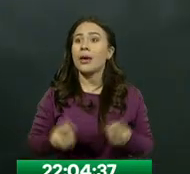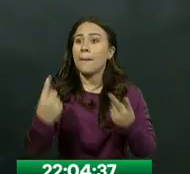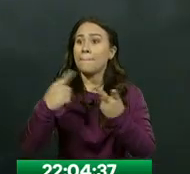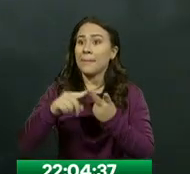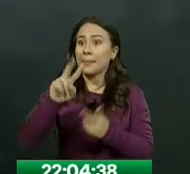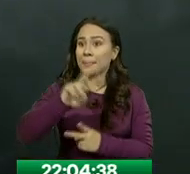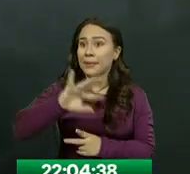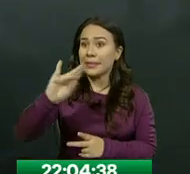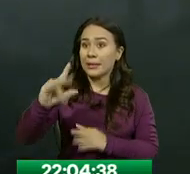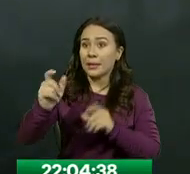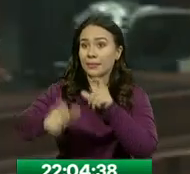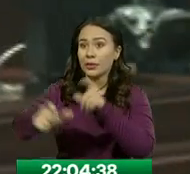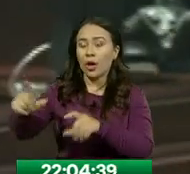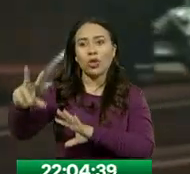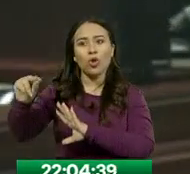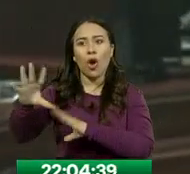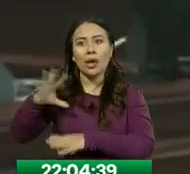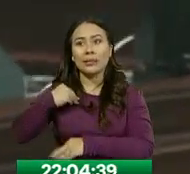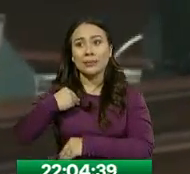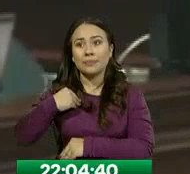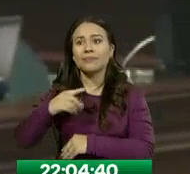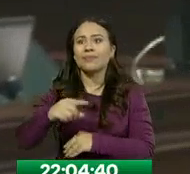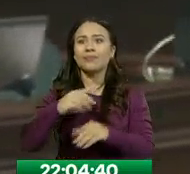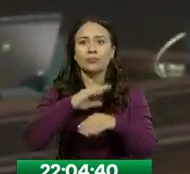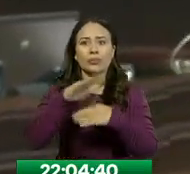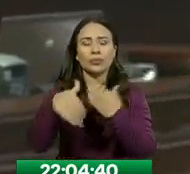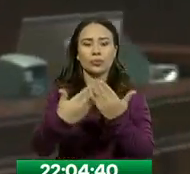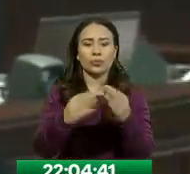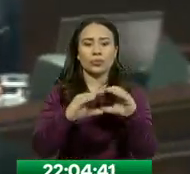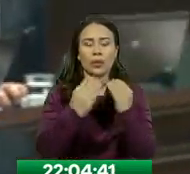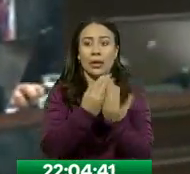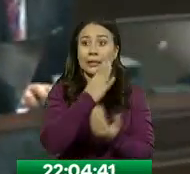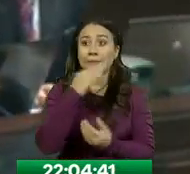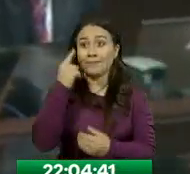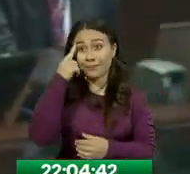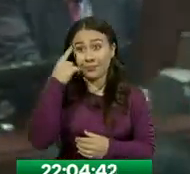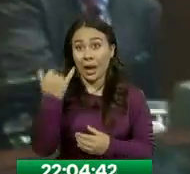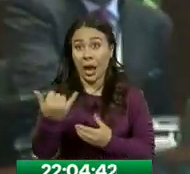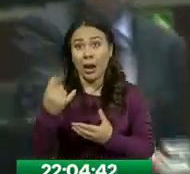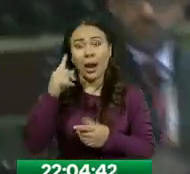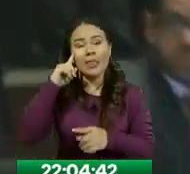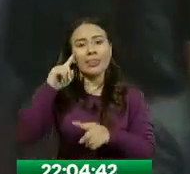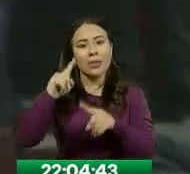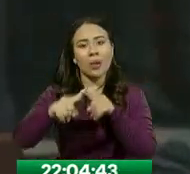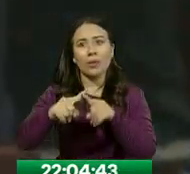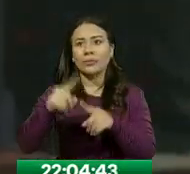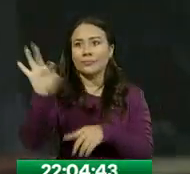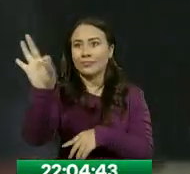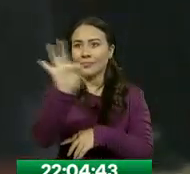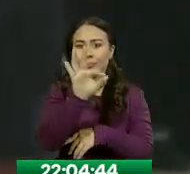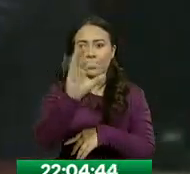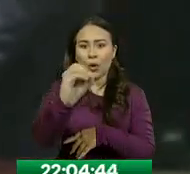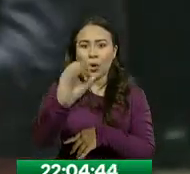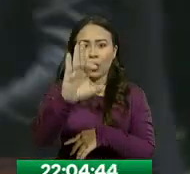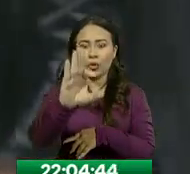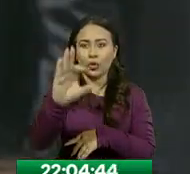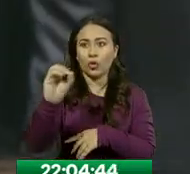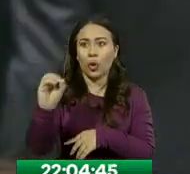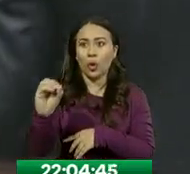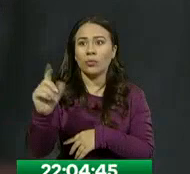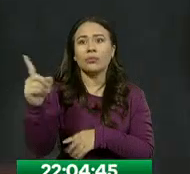27 votos negativos, todos del bloque correísta. Con esta decisión, la Asamblea eligió a Otto Sonnenholzner como el